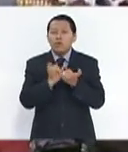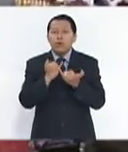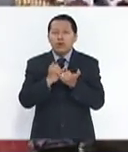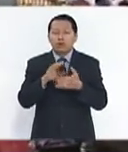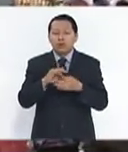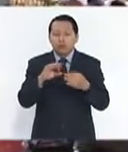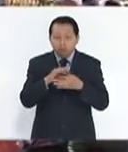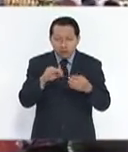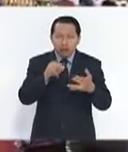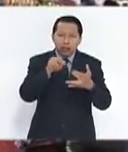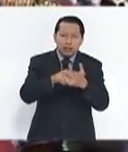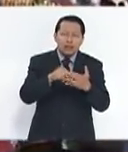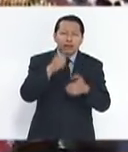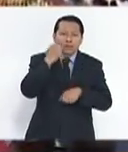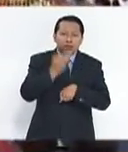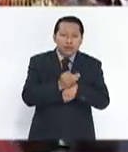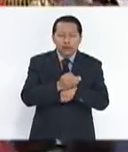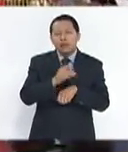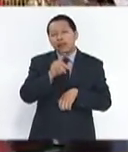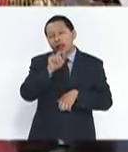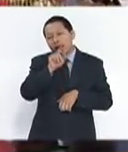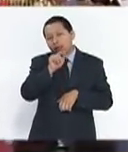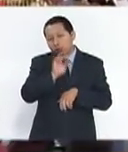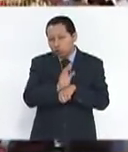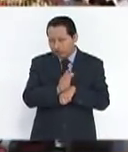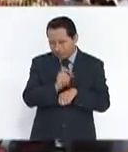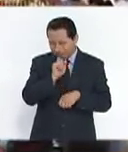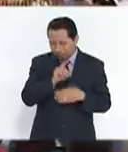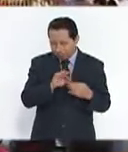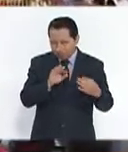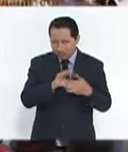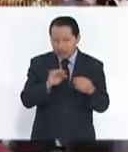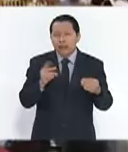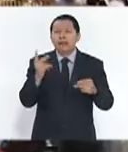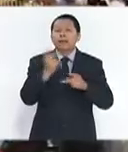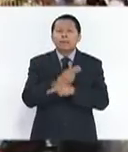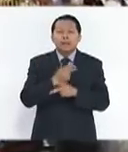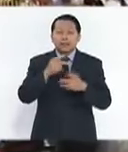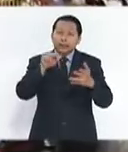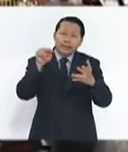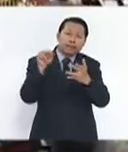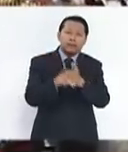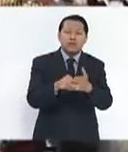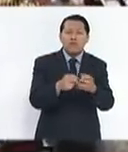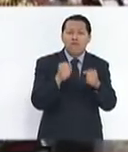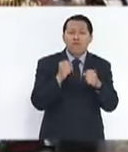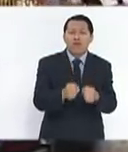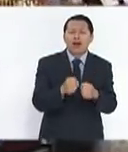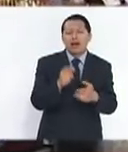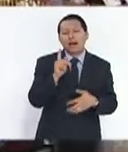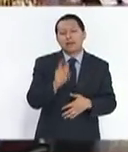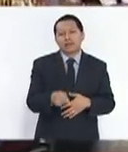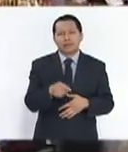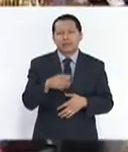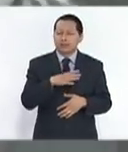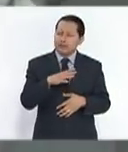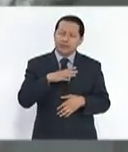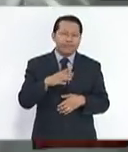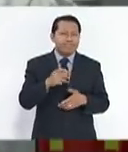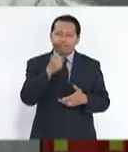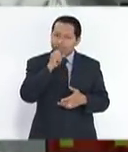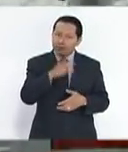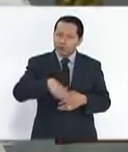el asesinato de los estudiantes de cine allá en Jalisco. Afirmó que llegar a esos extremos de violencia refleja que la ciudad sufre